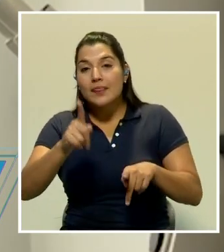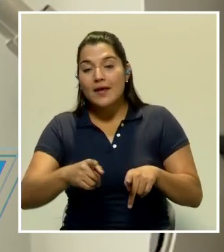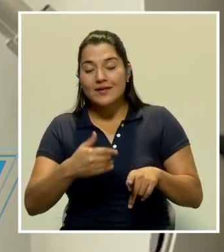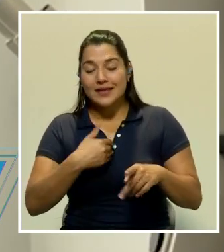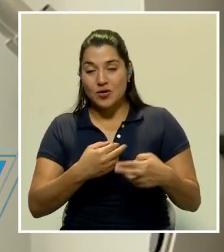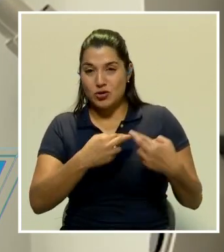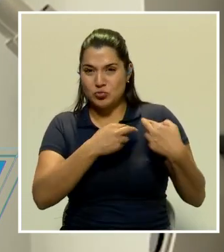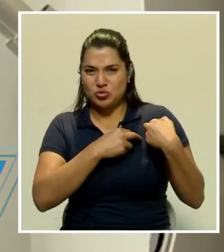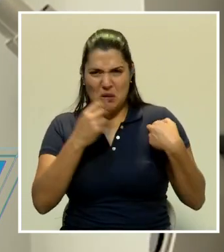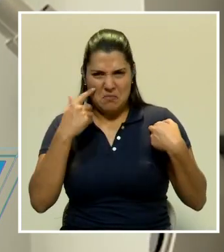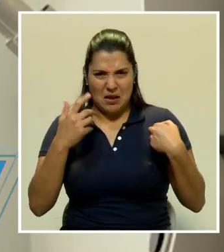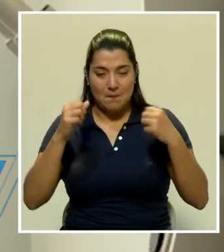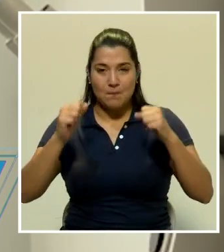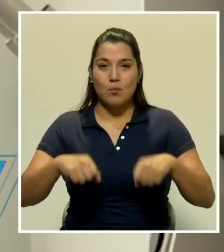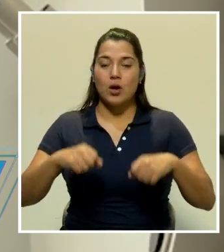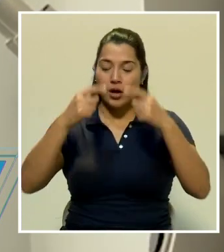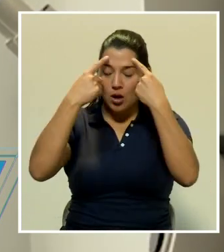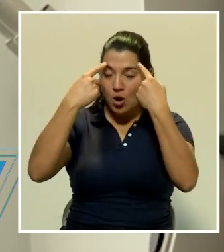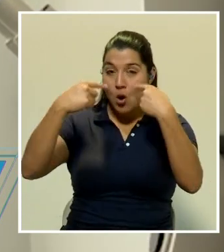lograr juntos